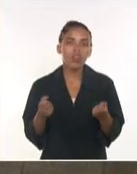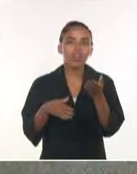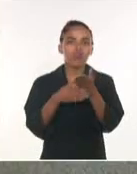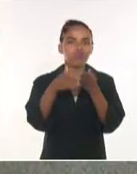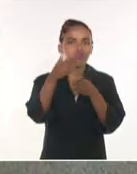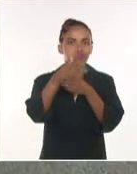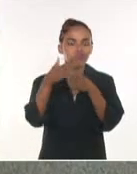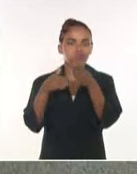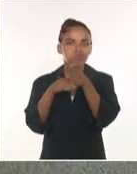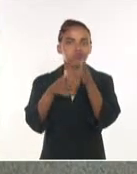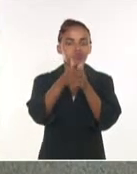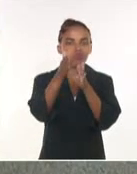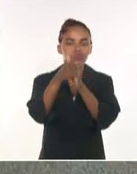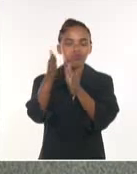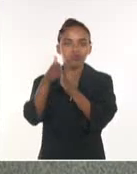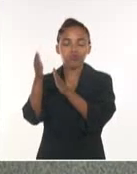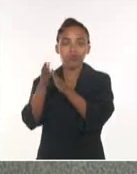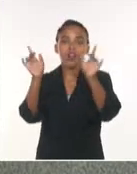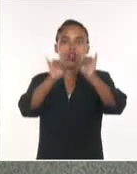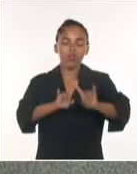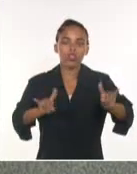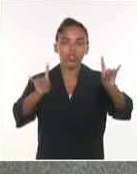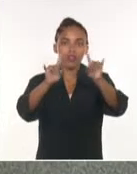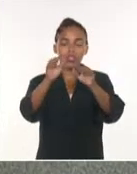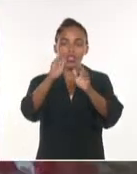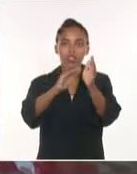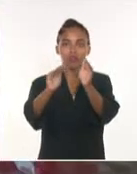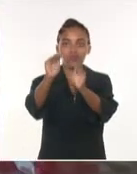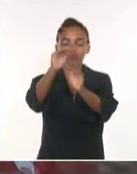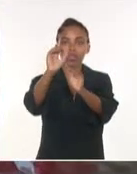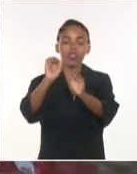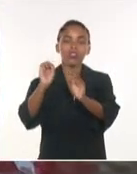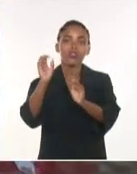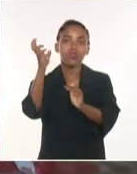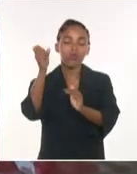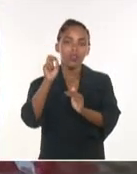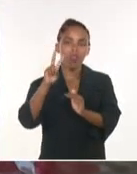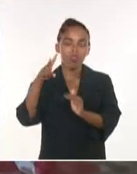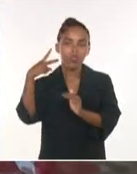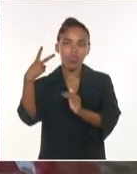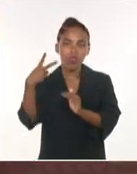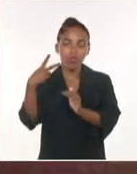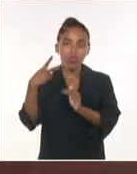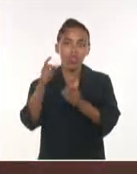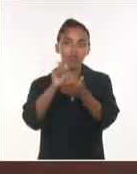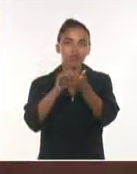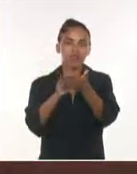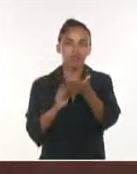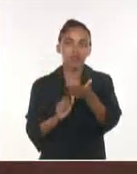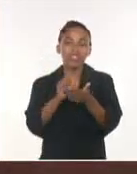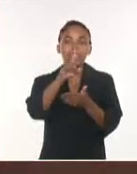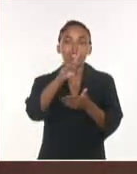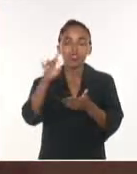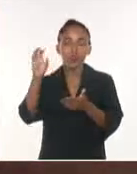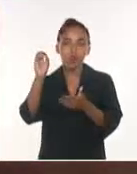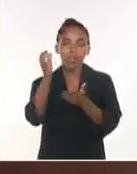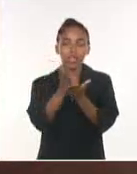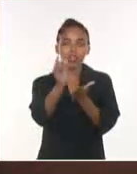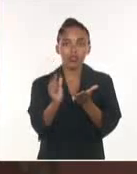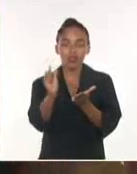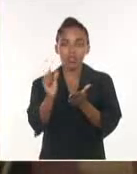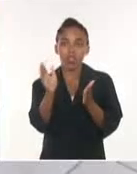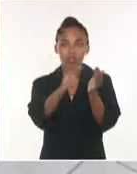capital la torre número 2 con capacidad para más de 190 estudiantes del sexo